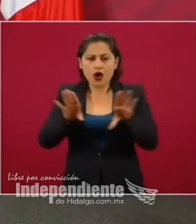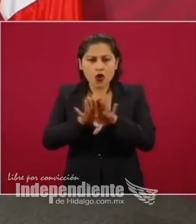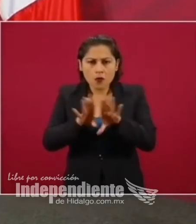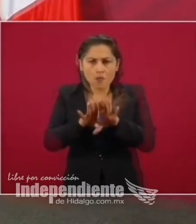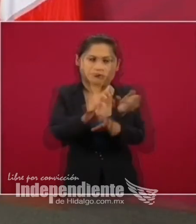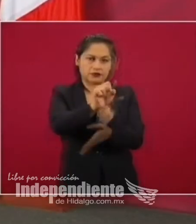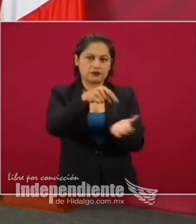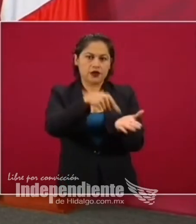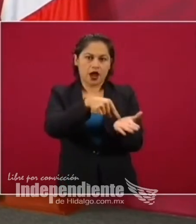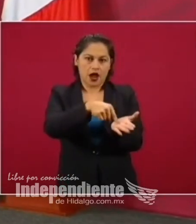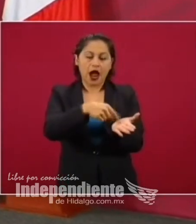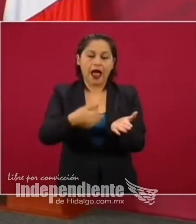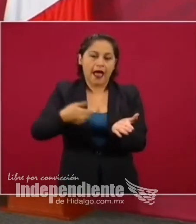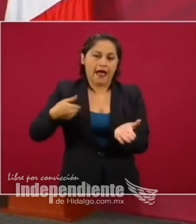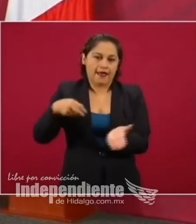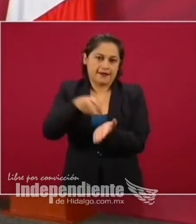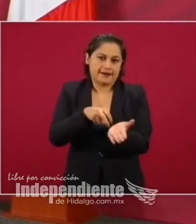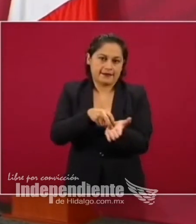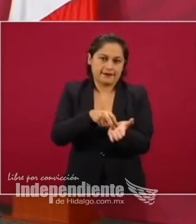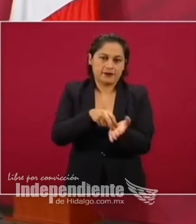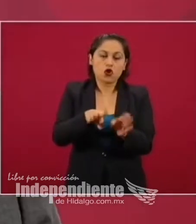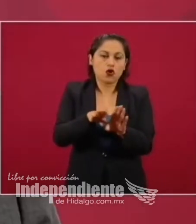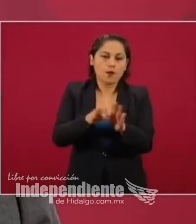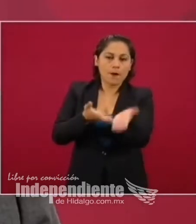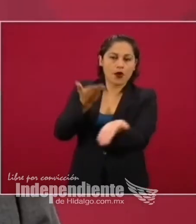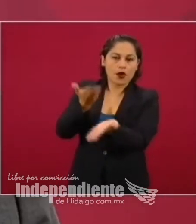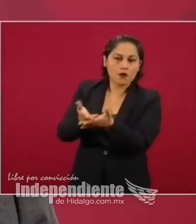aprobarse en el Congreso.